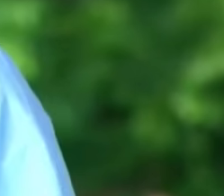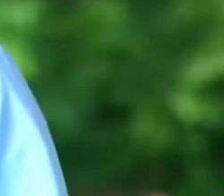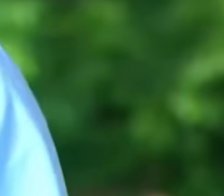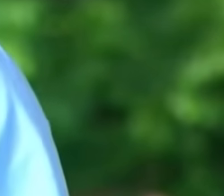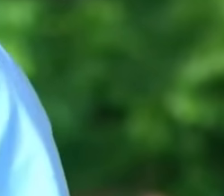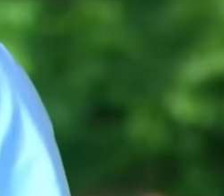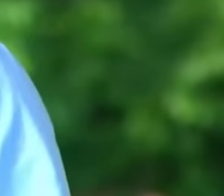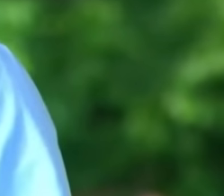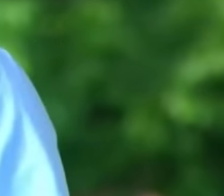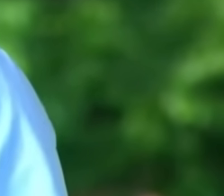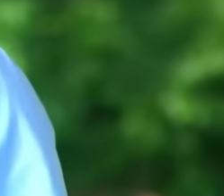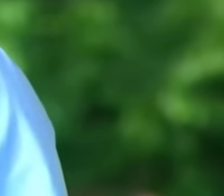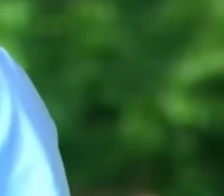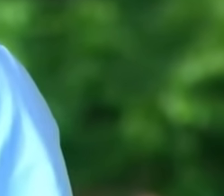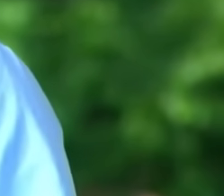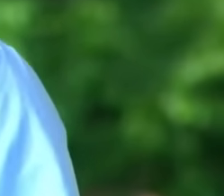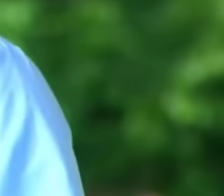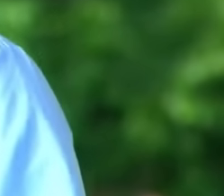llevaba